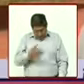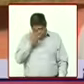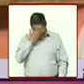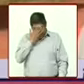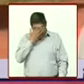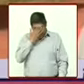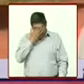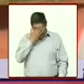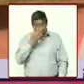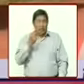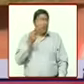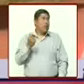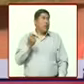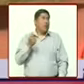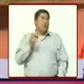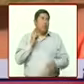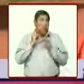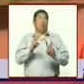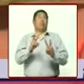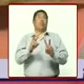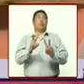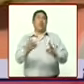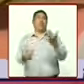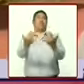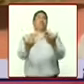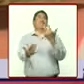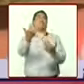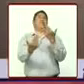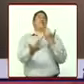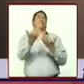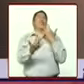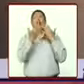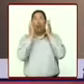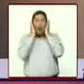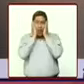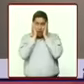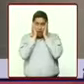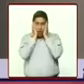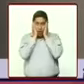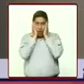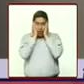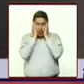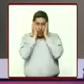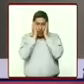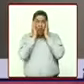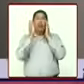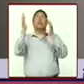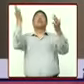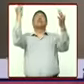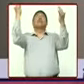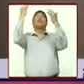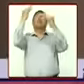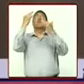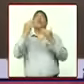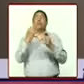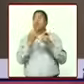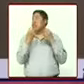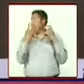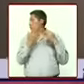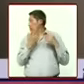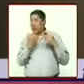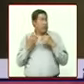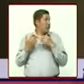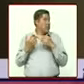Y en ese momento, cuando me doy cuenta que estaba avanzando el juego por arriba, en altura y también fuerte, ¿no?